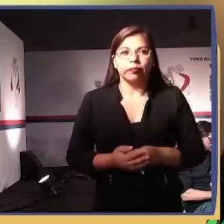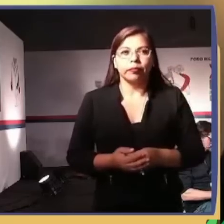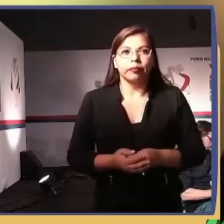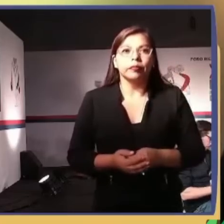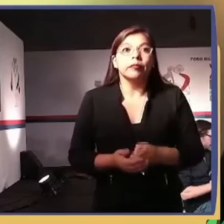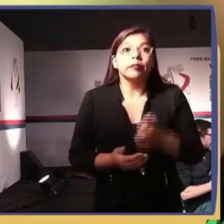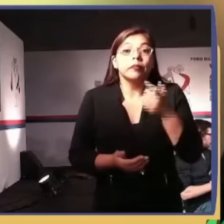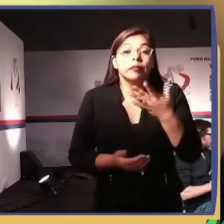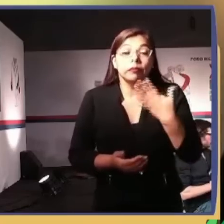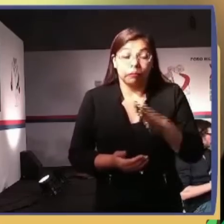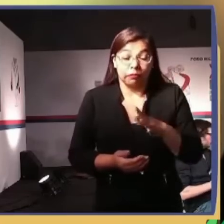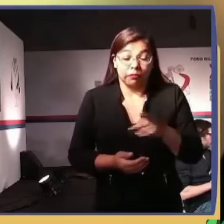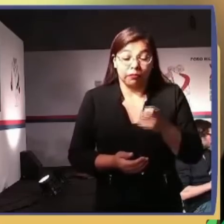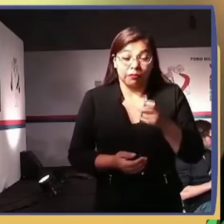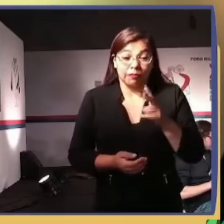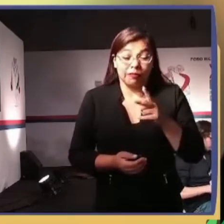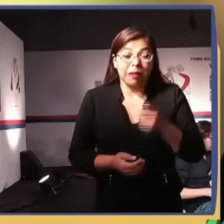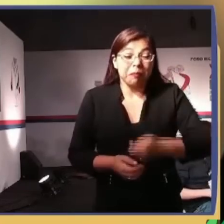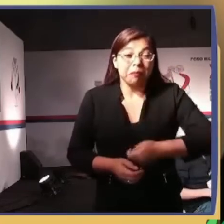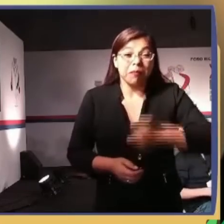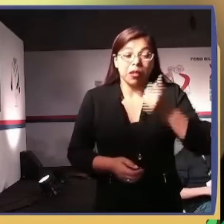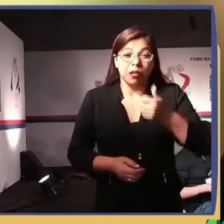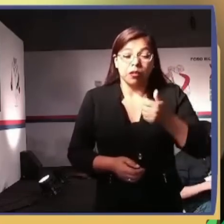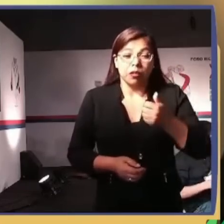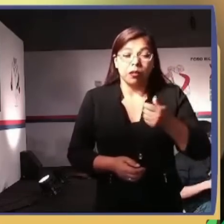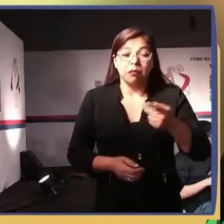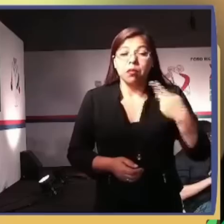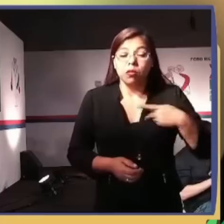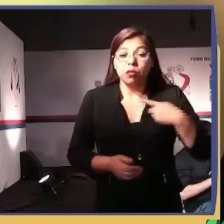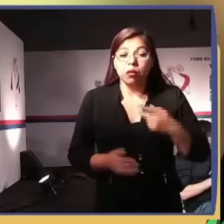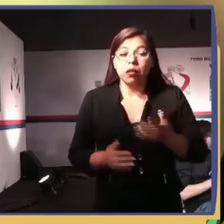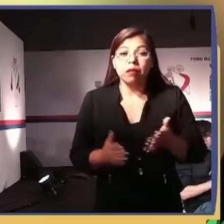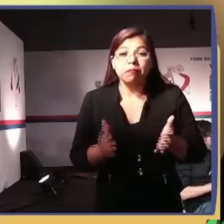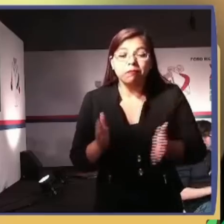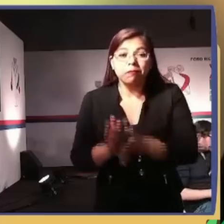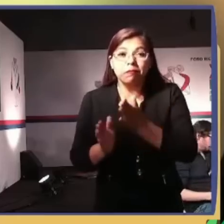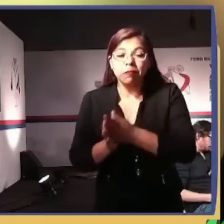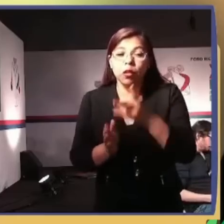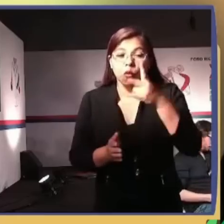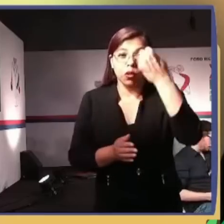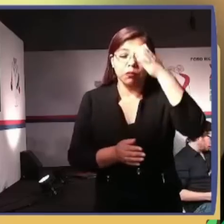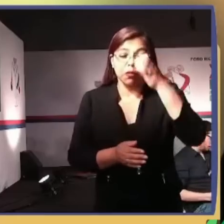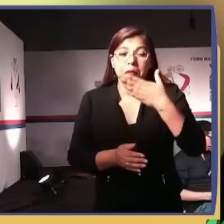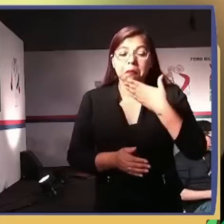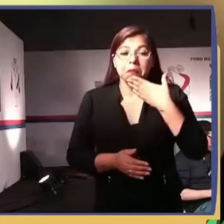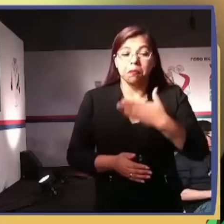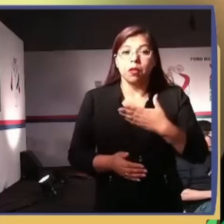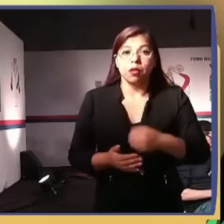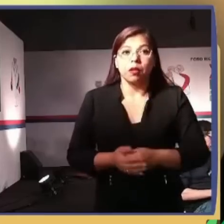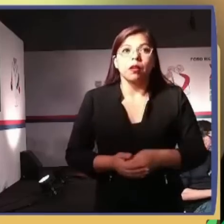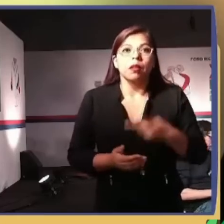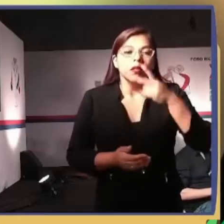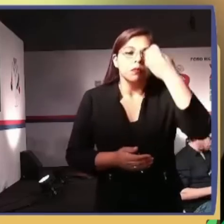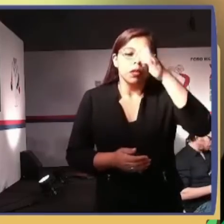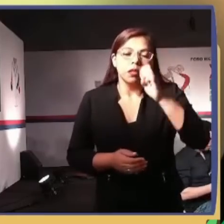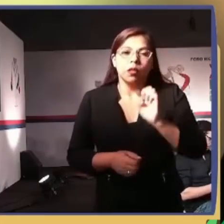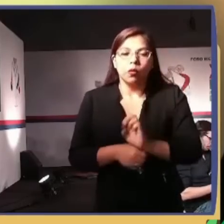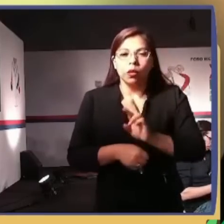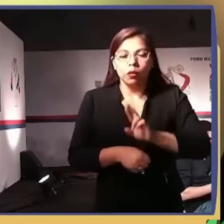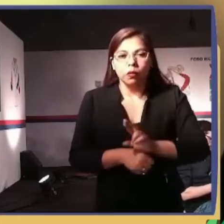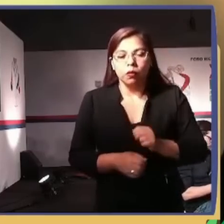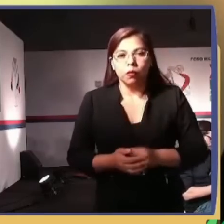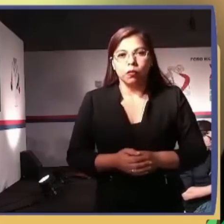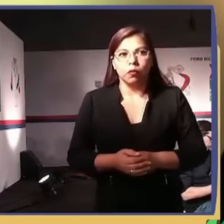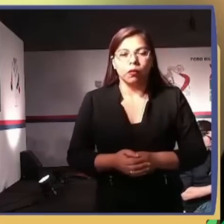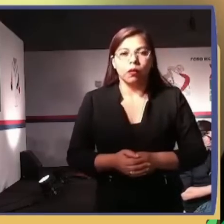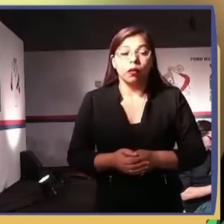nada menos que los principales constructores de una experiencia extraordinaria como ha sido la experiencia ecuatoriana de la